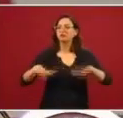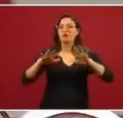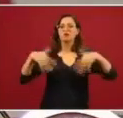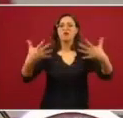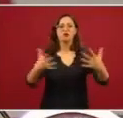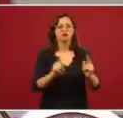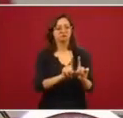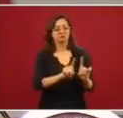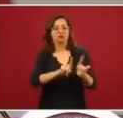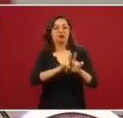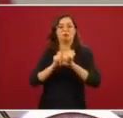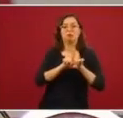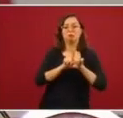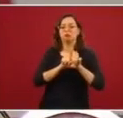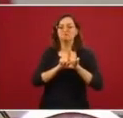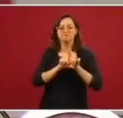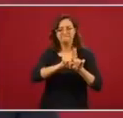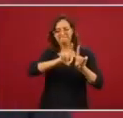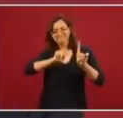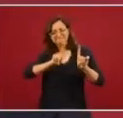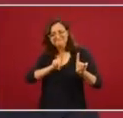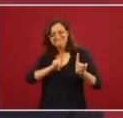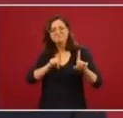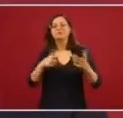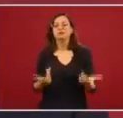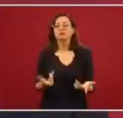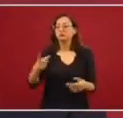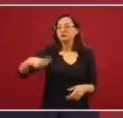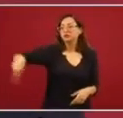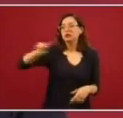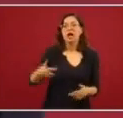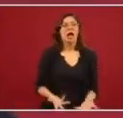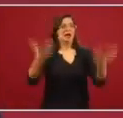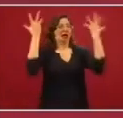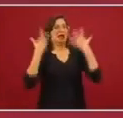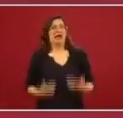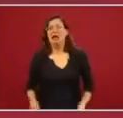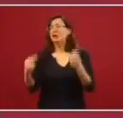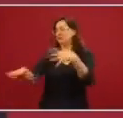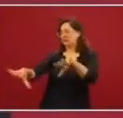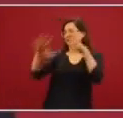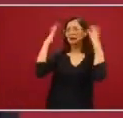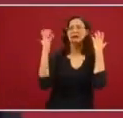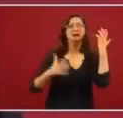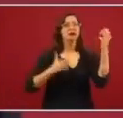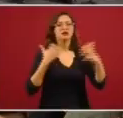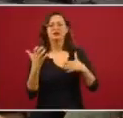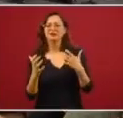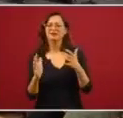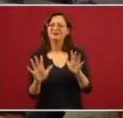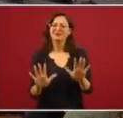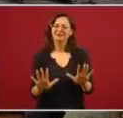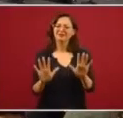una ciudadanía informada es sobre todo una ciudadanía que no entra en pánico es una ciudadanía que sabe por ejemplo que las máscaras